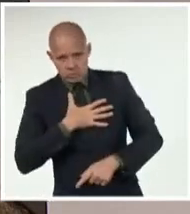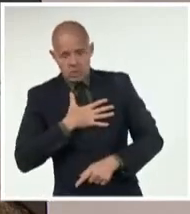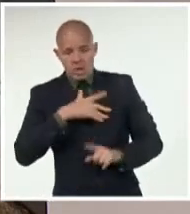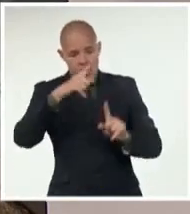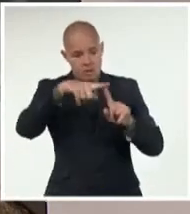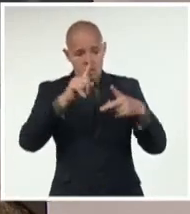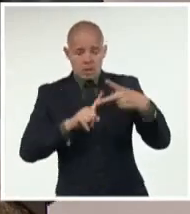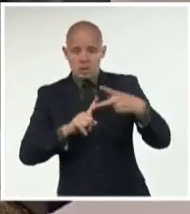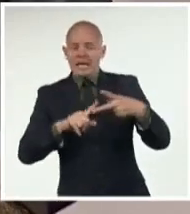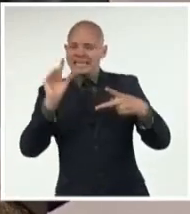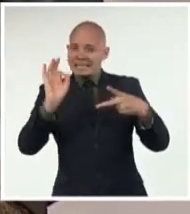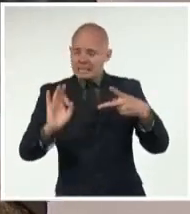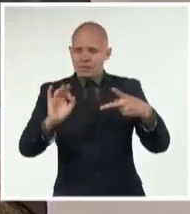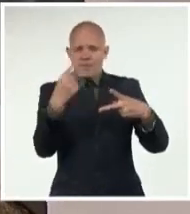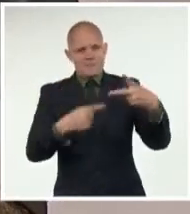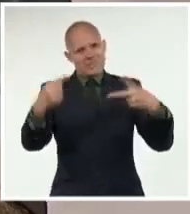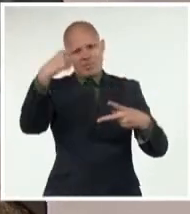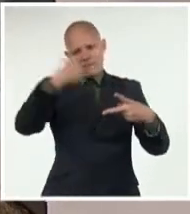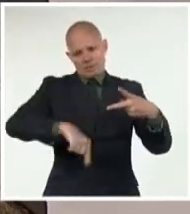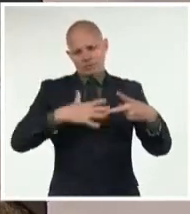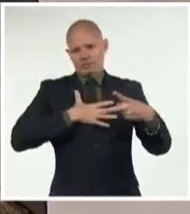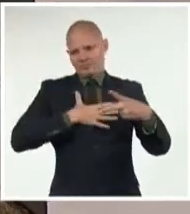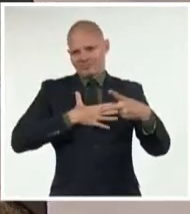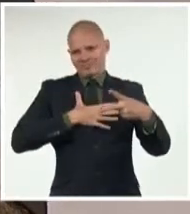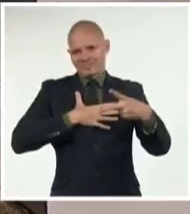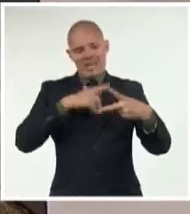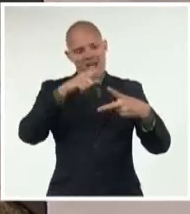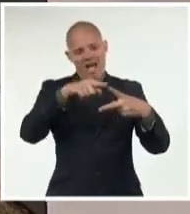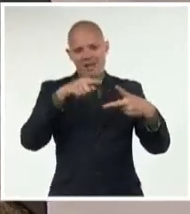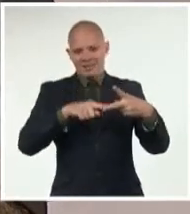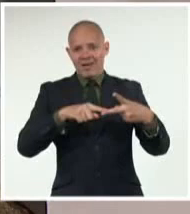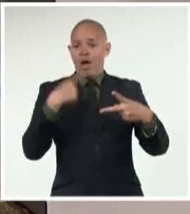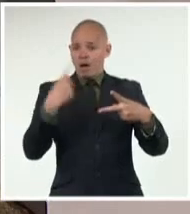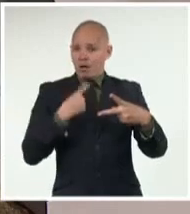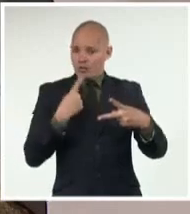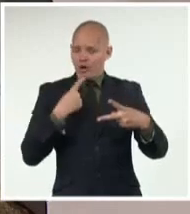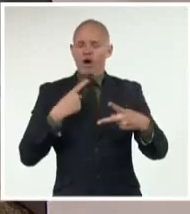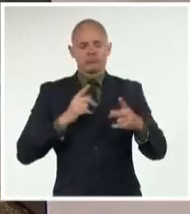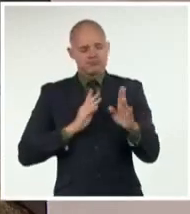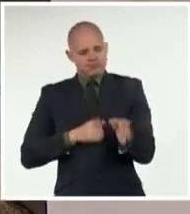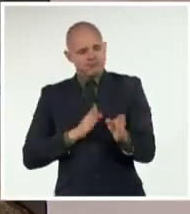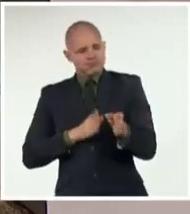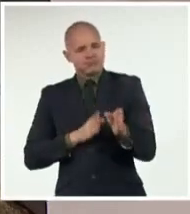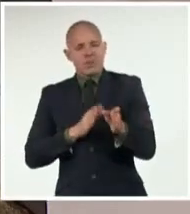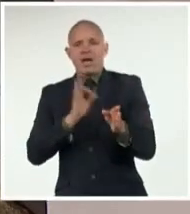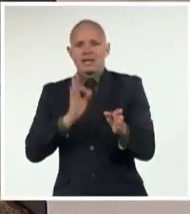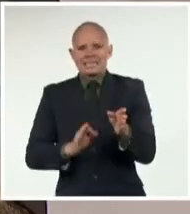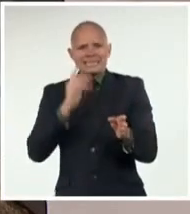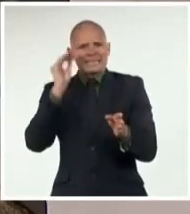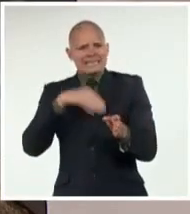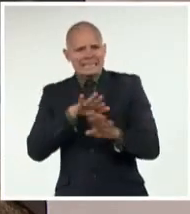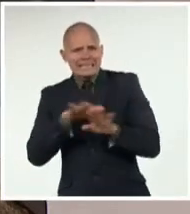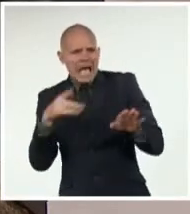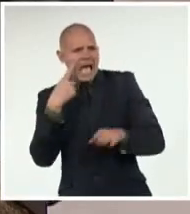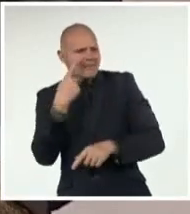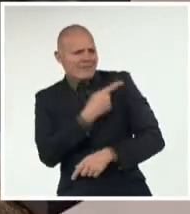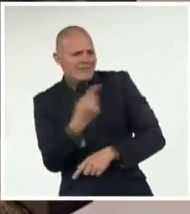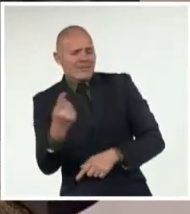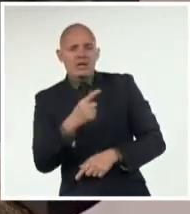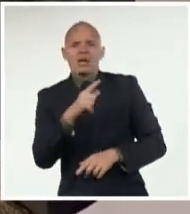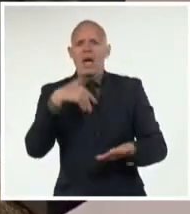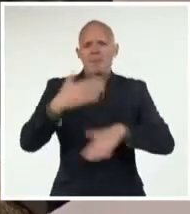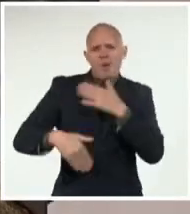y sujeto de esa transformación. Por ese camino avanzamos, rompiendo monte en cueros y en el puño un